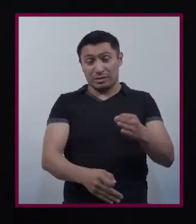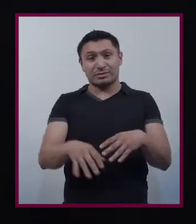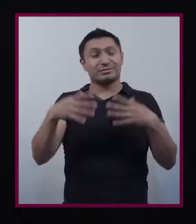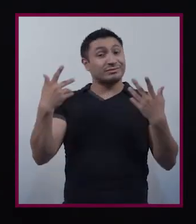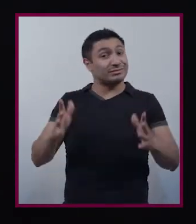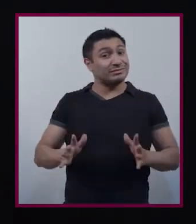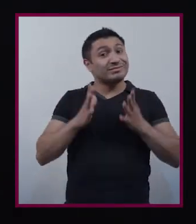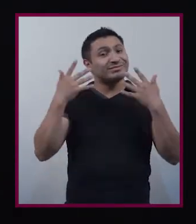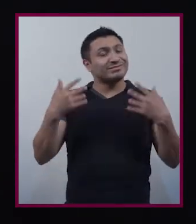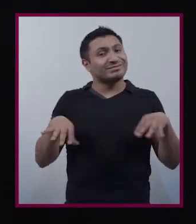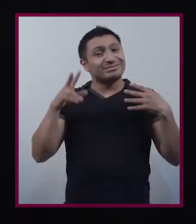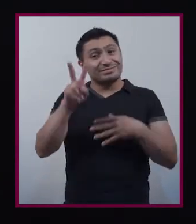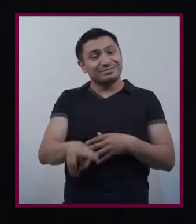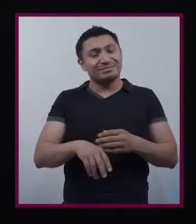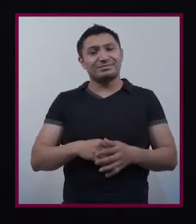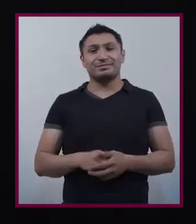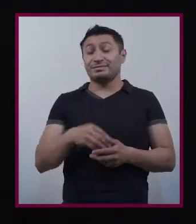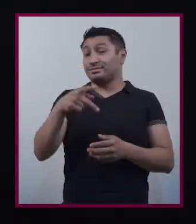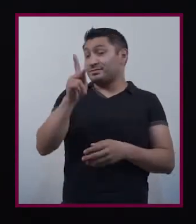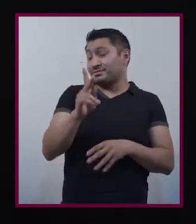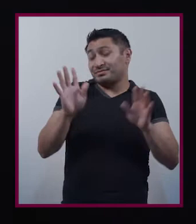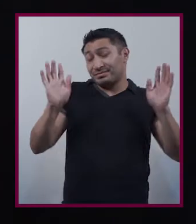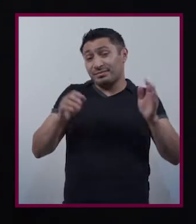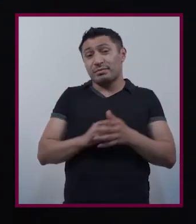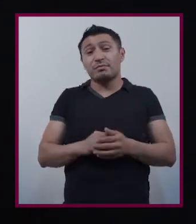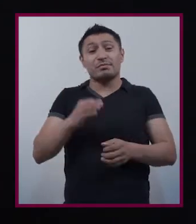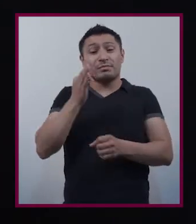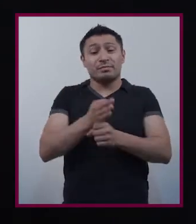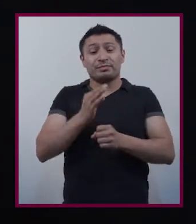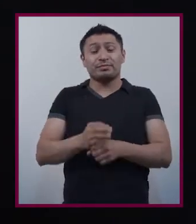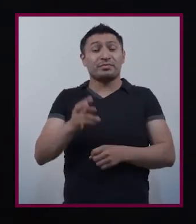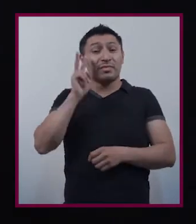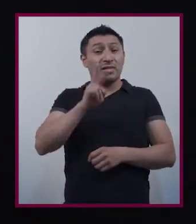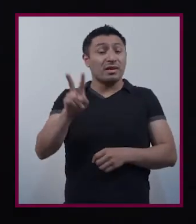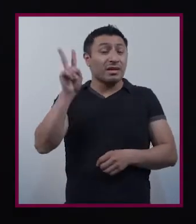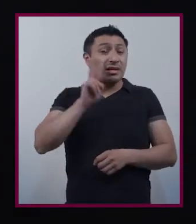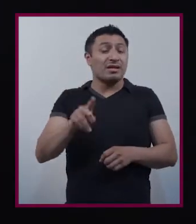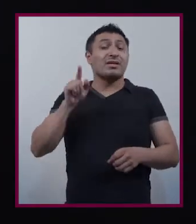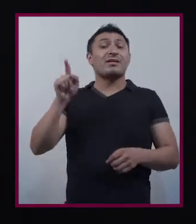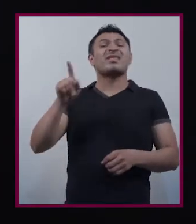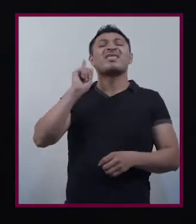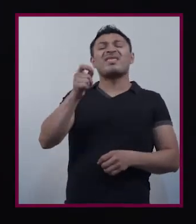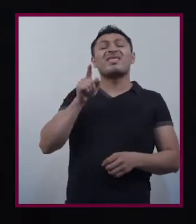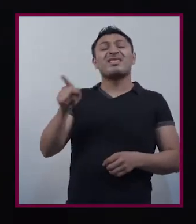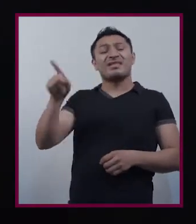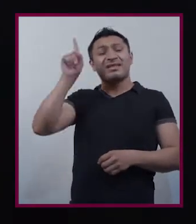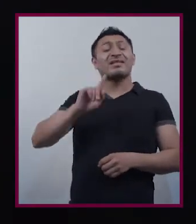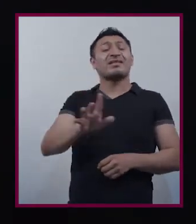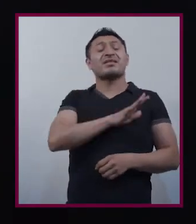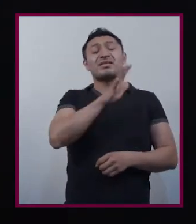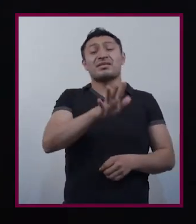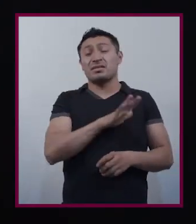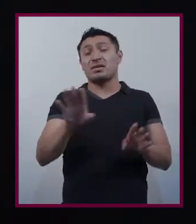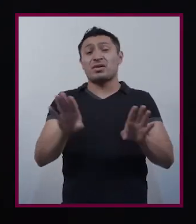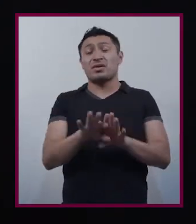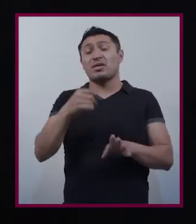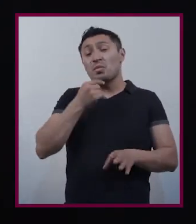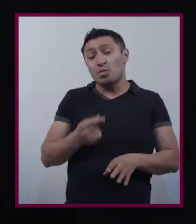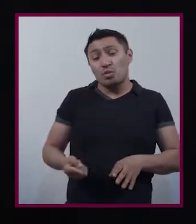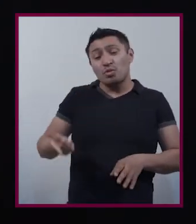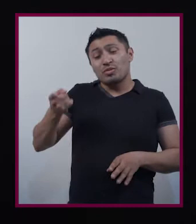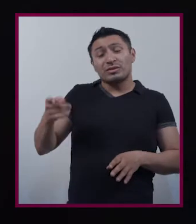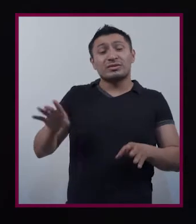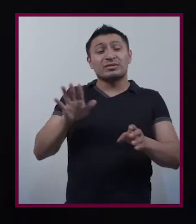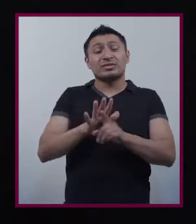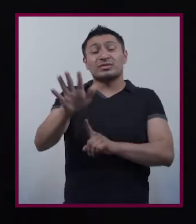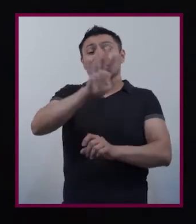¿Sorprendente, no crees? Pero bueno, mejor vayamos a ver quién fue la Güera Rodríguez, cómo fue su infancia, cuál era el mundo